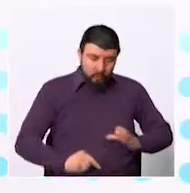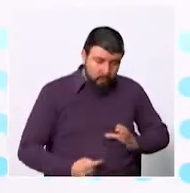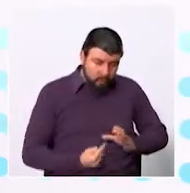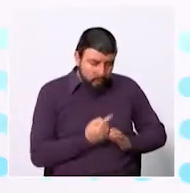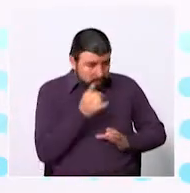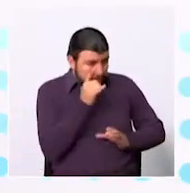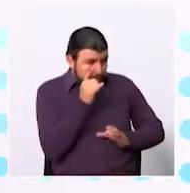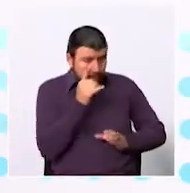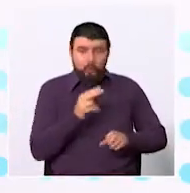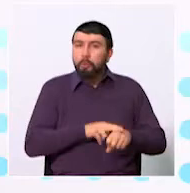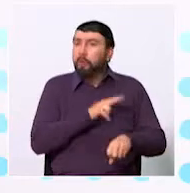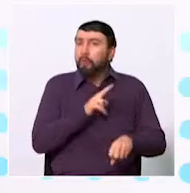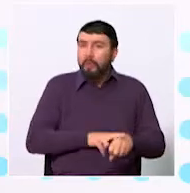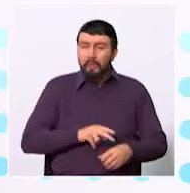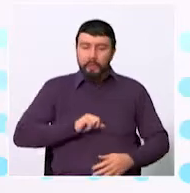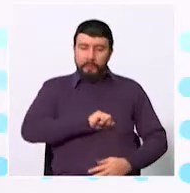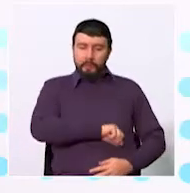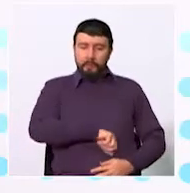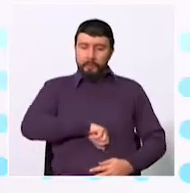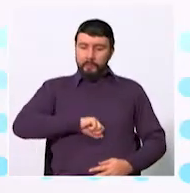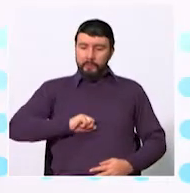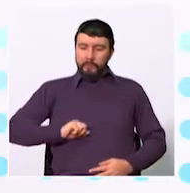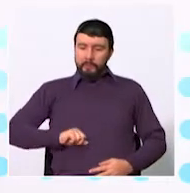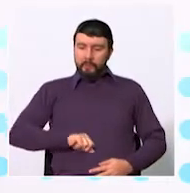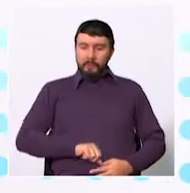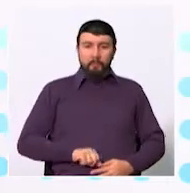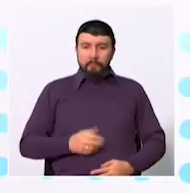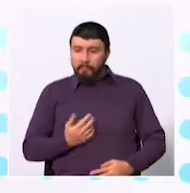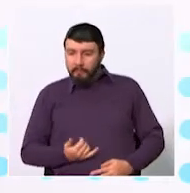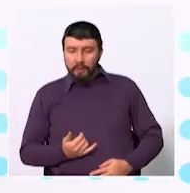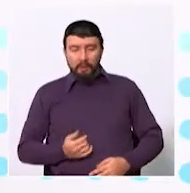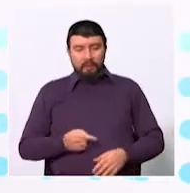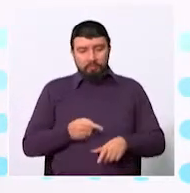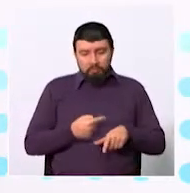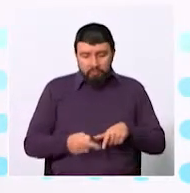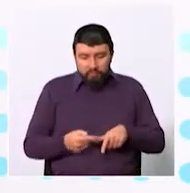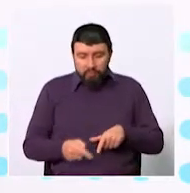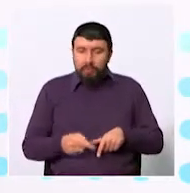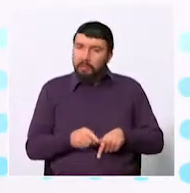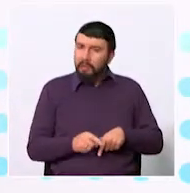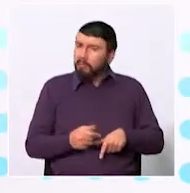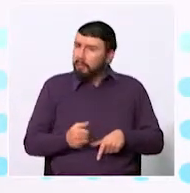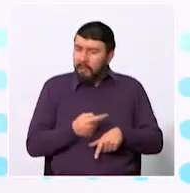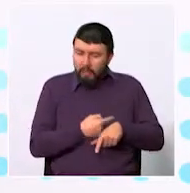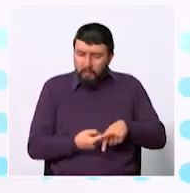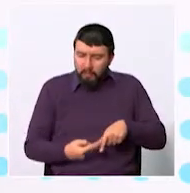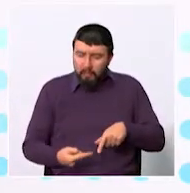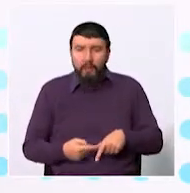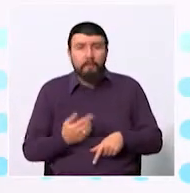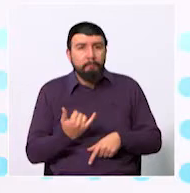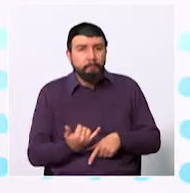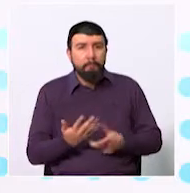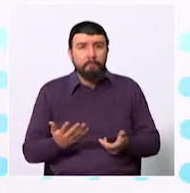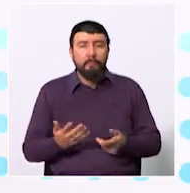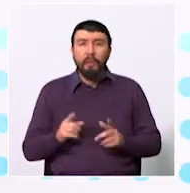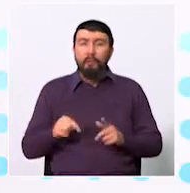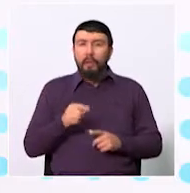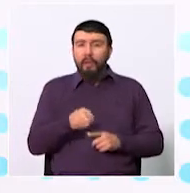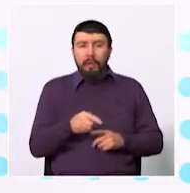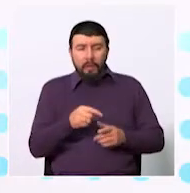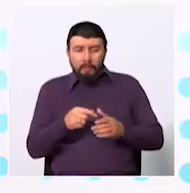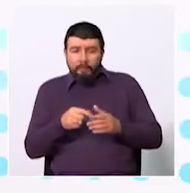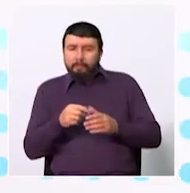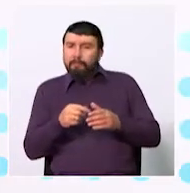ecografía pélvica transvaginal varicocele bilateral los exámenes salen bien crop o lógico coprológico sería